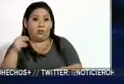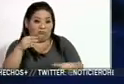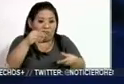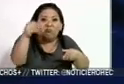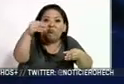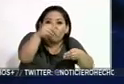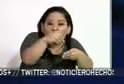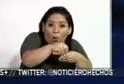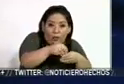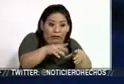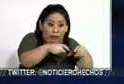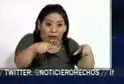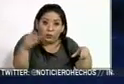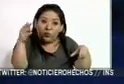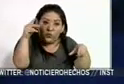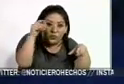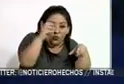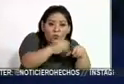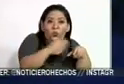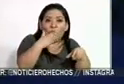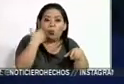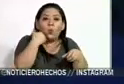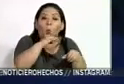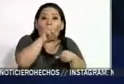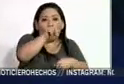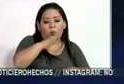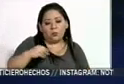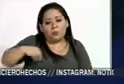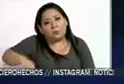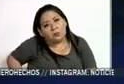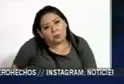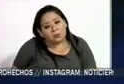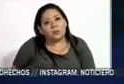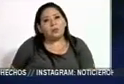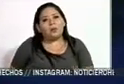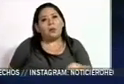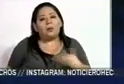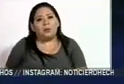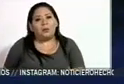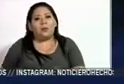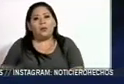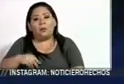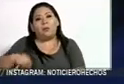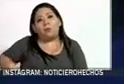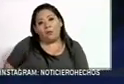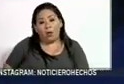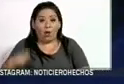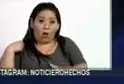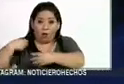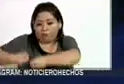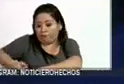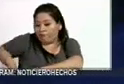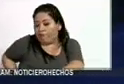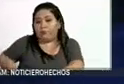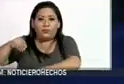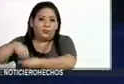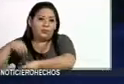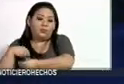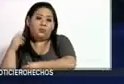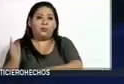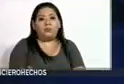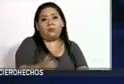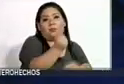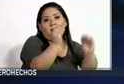Entonces, usted está llevando su dinero a la bolsa, está introduciendo su dinero a la cartera, está llevando eso a su casa,